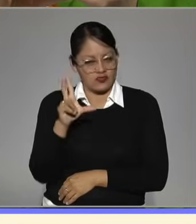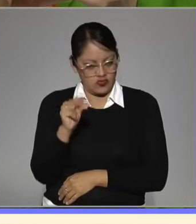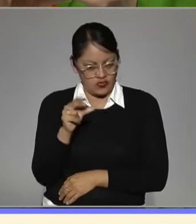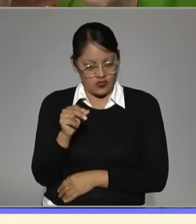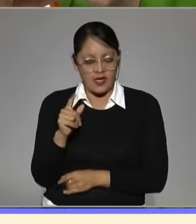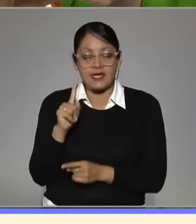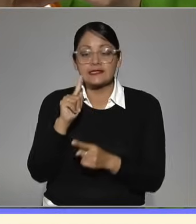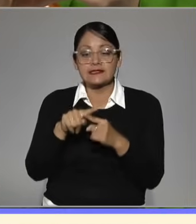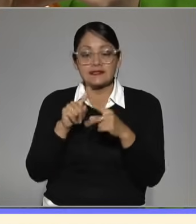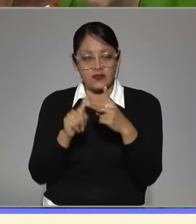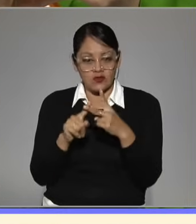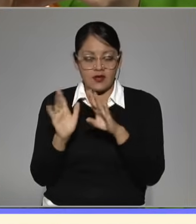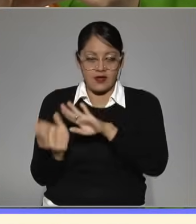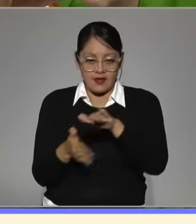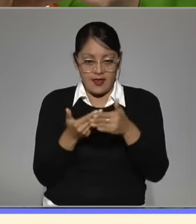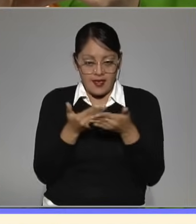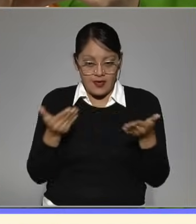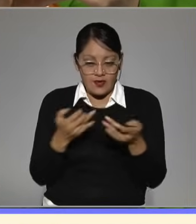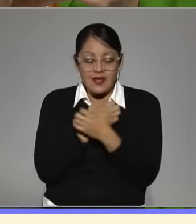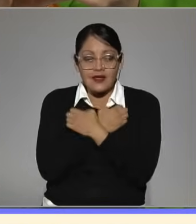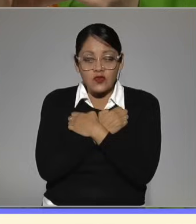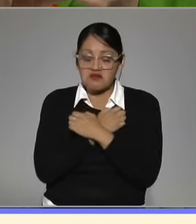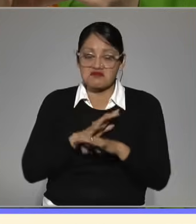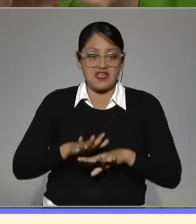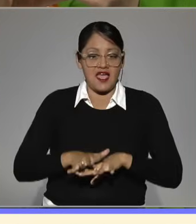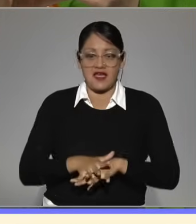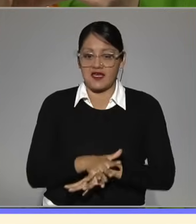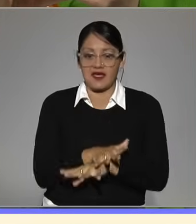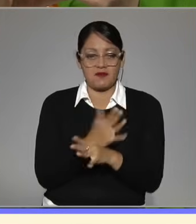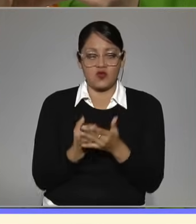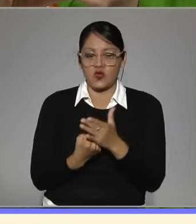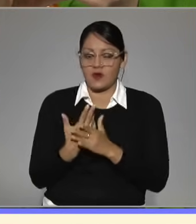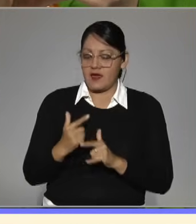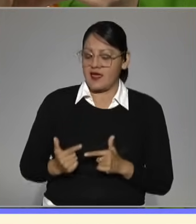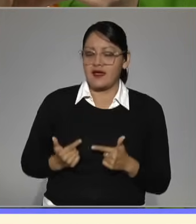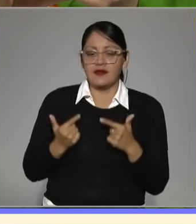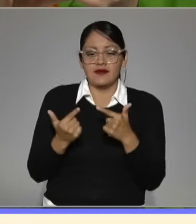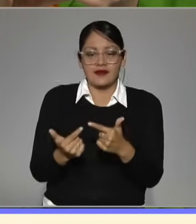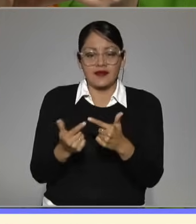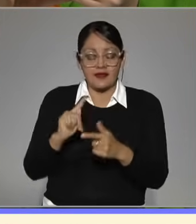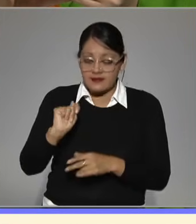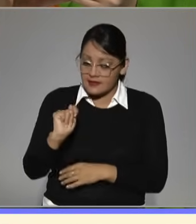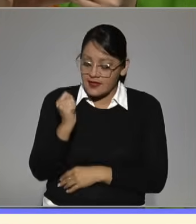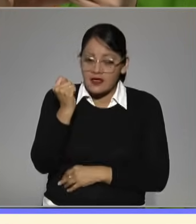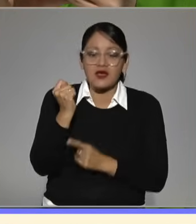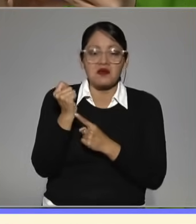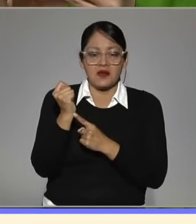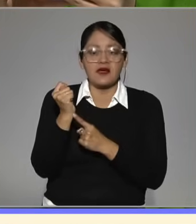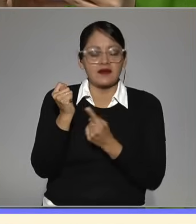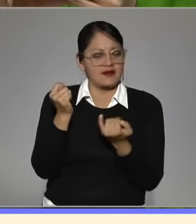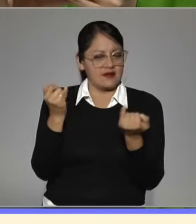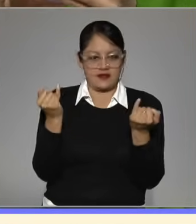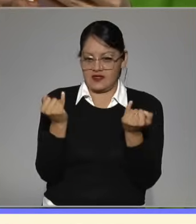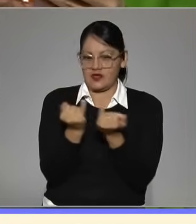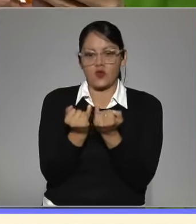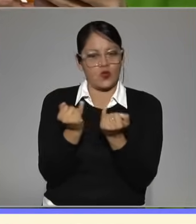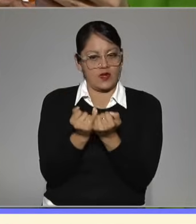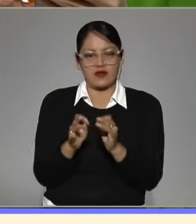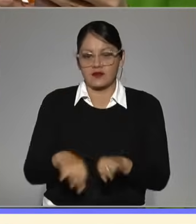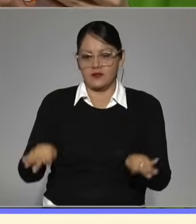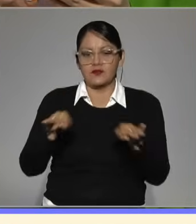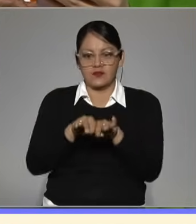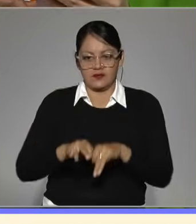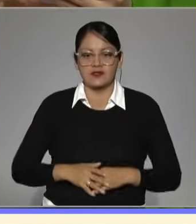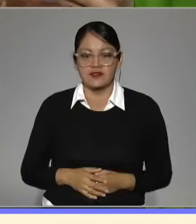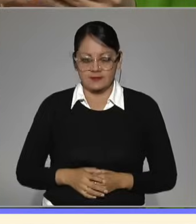segundo término. Ahora, la educación ha cambiado para las nuevas generaciones y la tecnología juega un papel muy